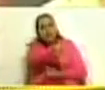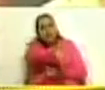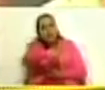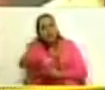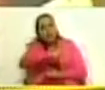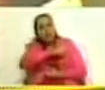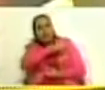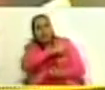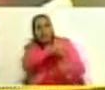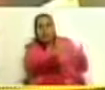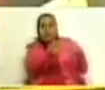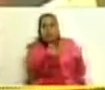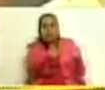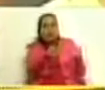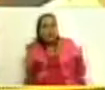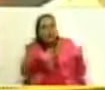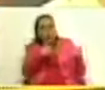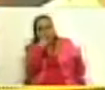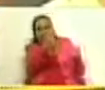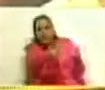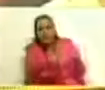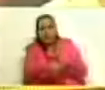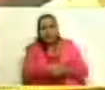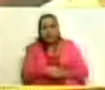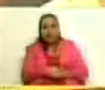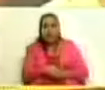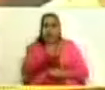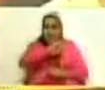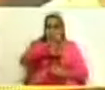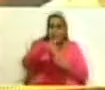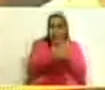¿Qué pueden decir? ¿Tenemos un Guaidó?